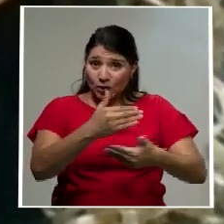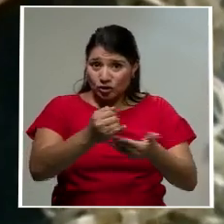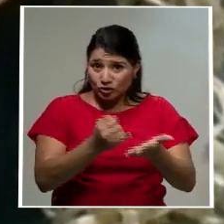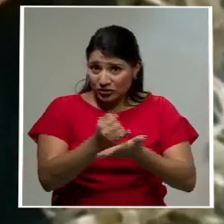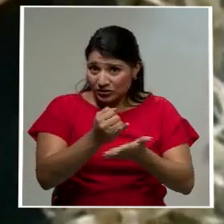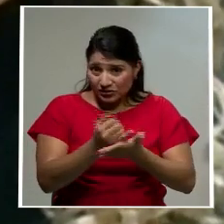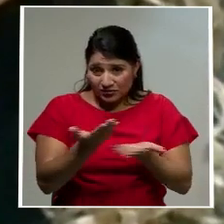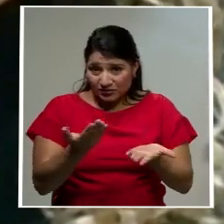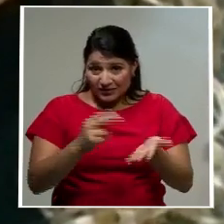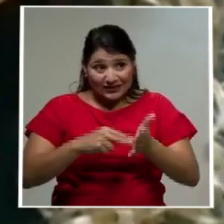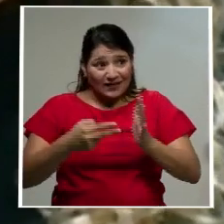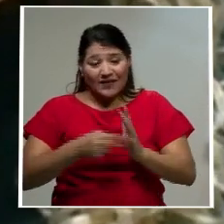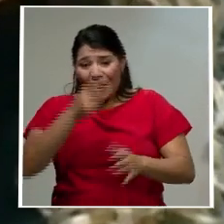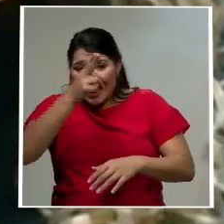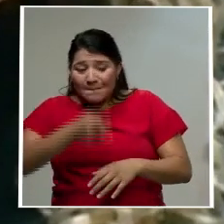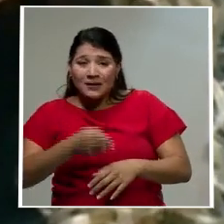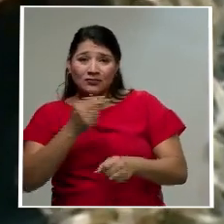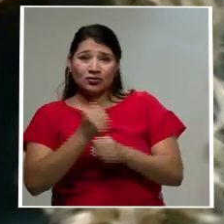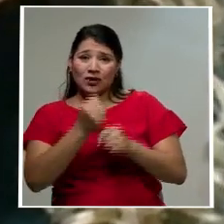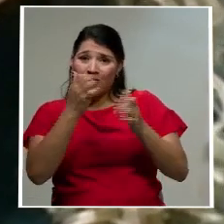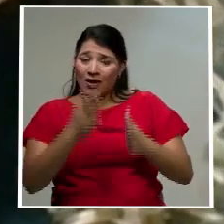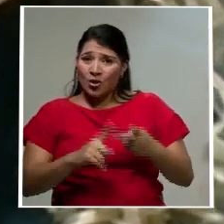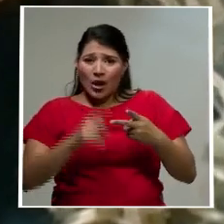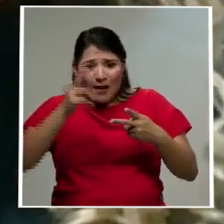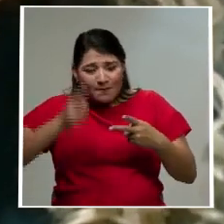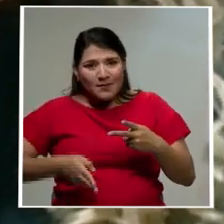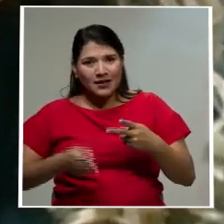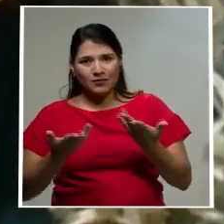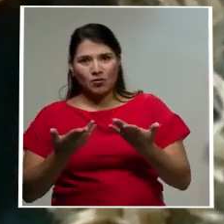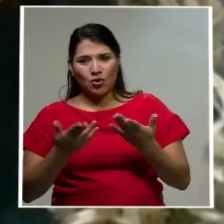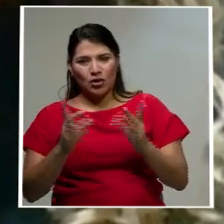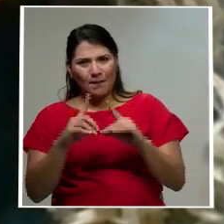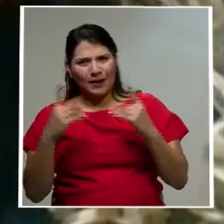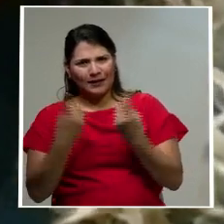misma gente, el mismo grupo en la DIE, del MEP.